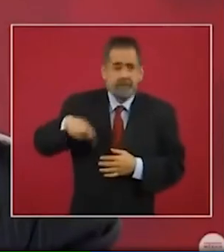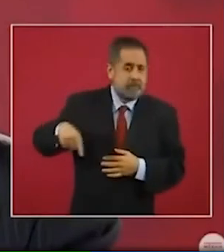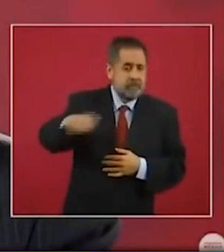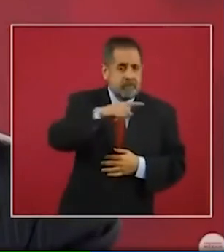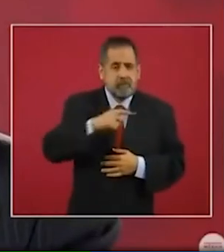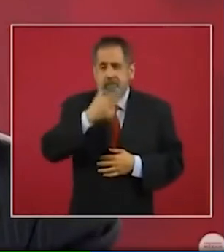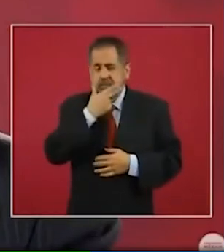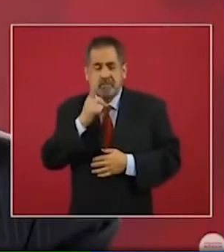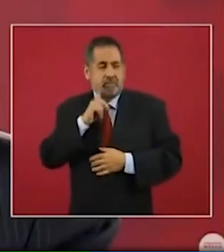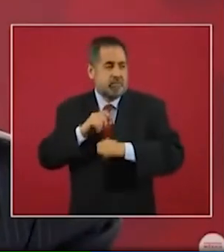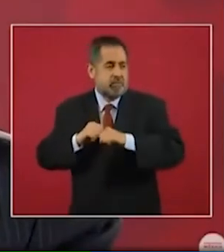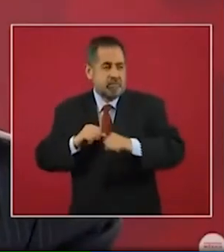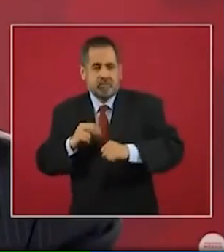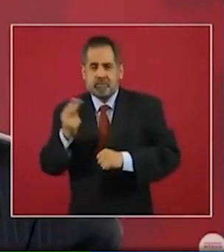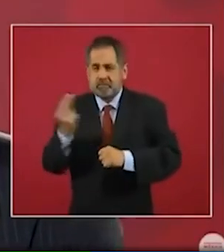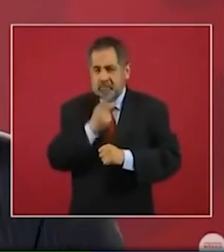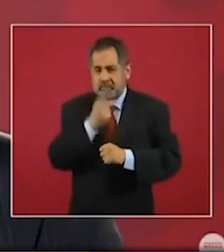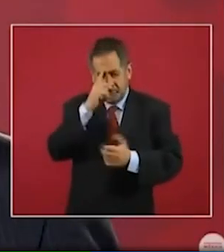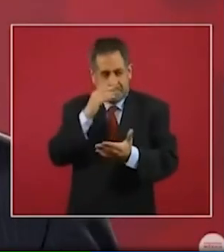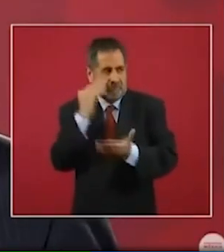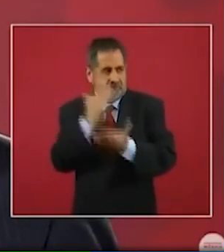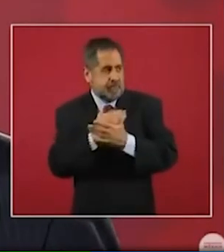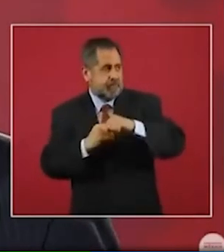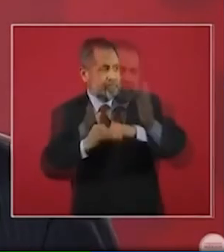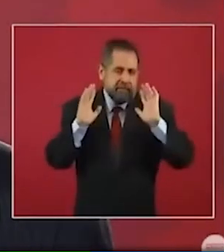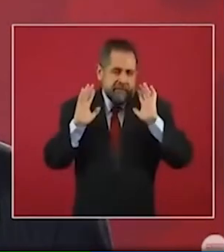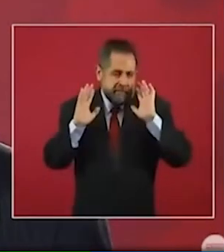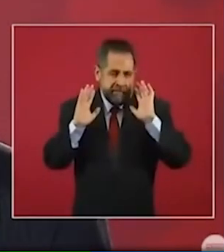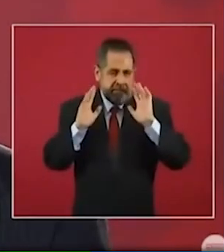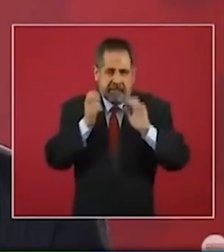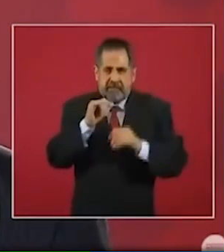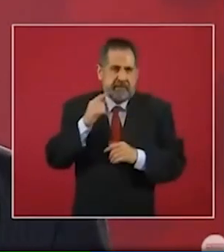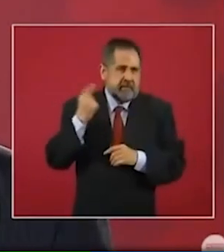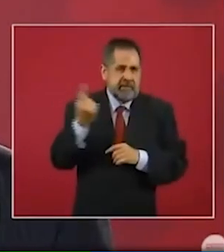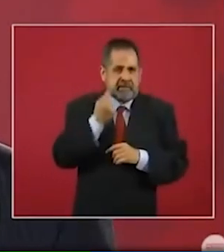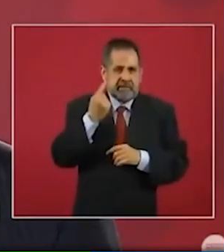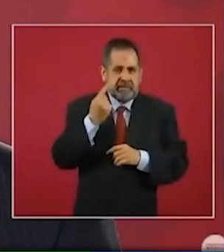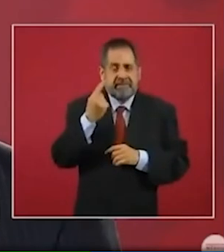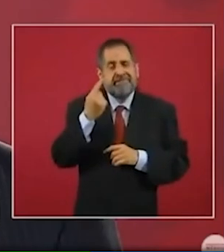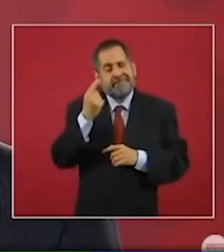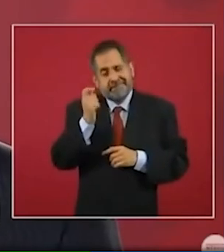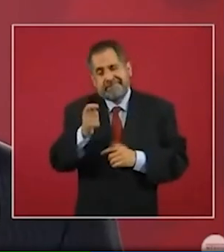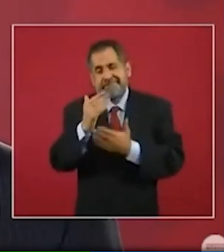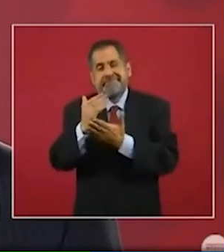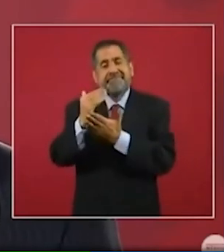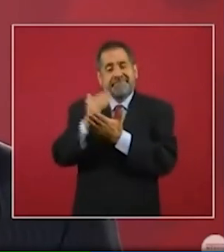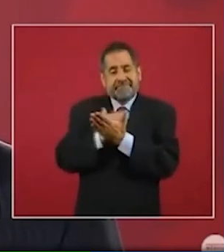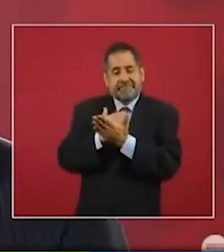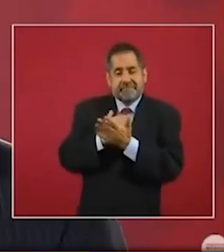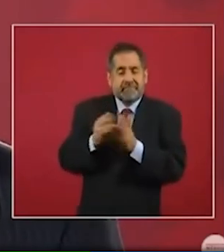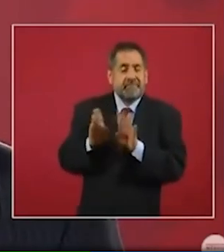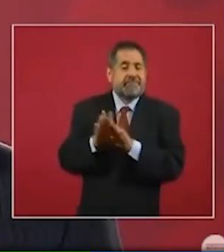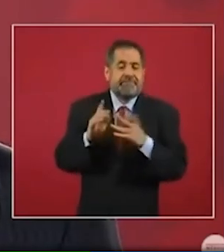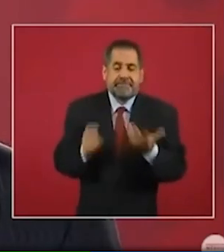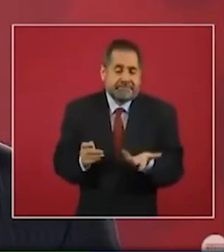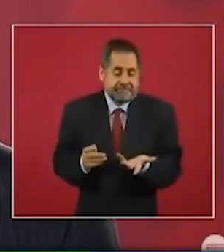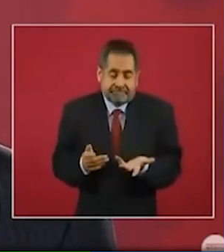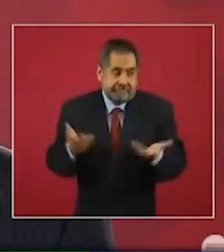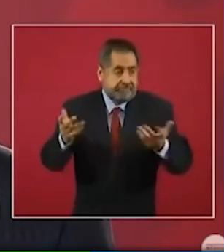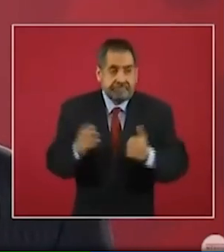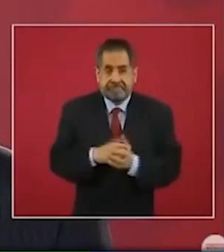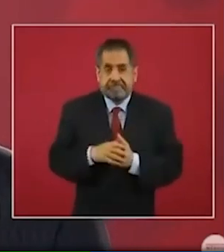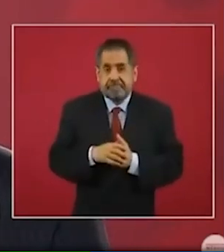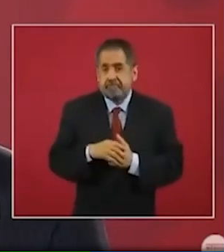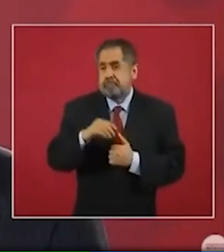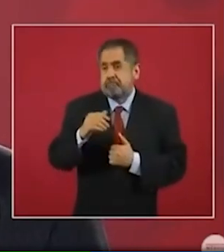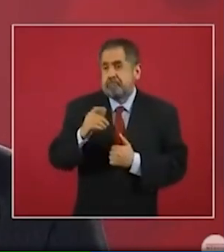ciudadanas, depende que esta epidemia reduzca su intensidad. Para reducir los contagios, hasta el momento, no hay